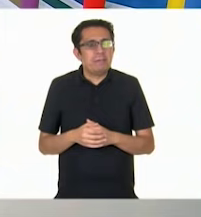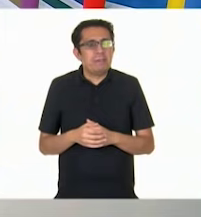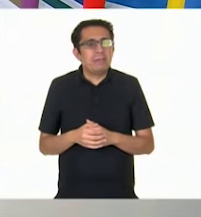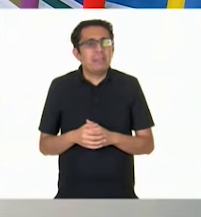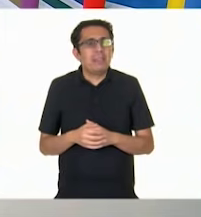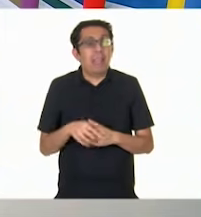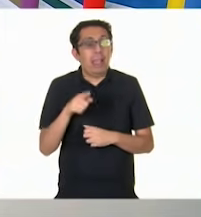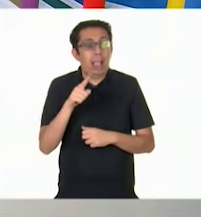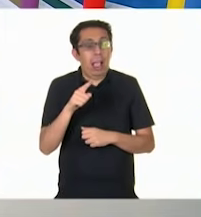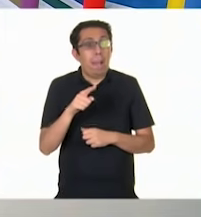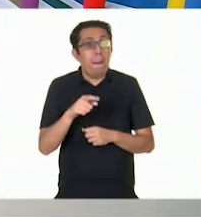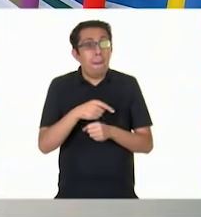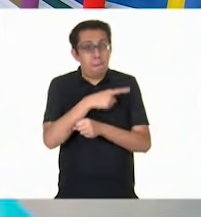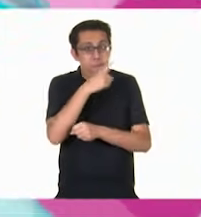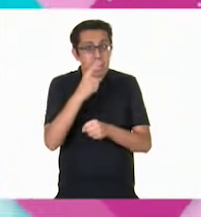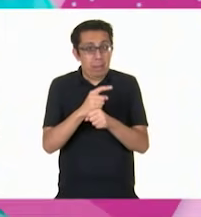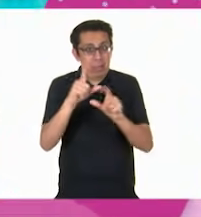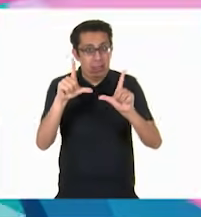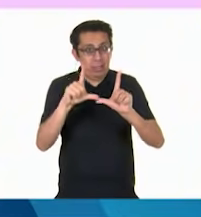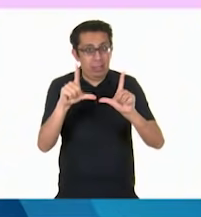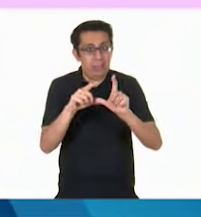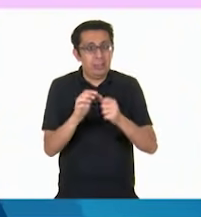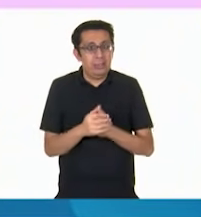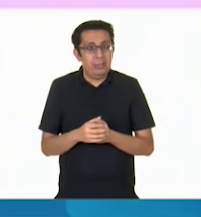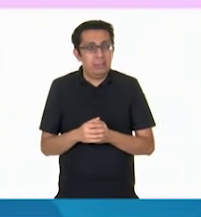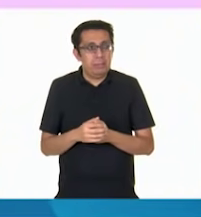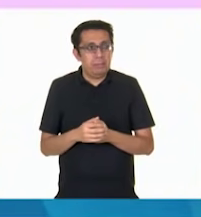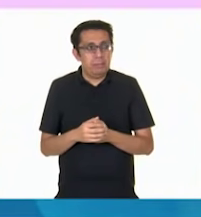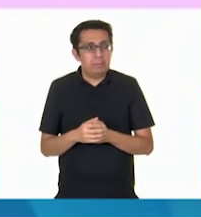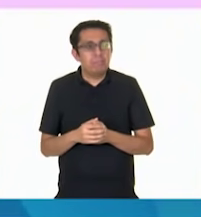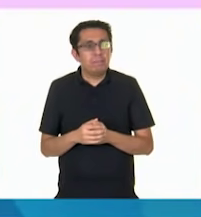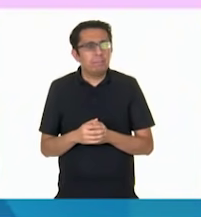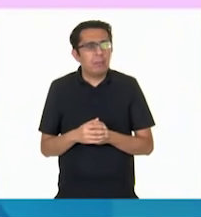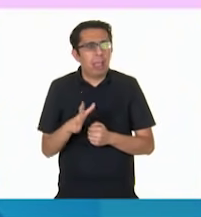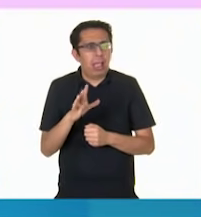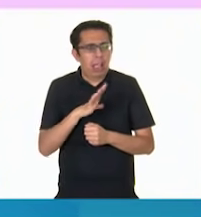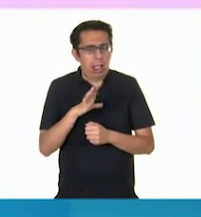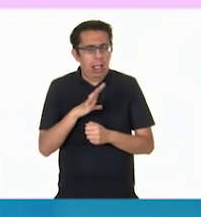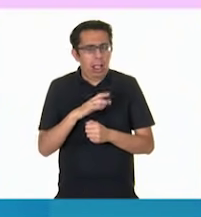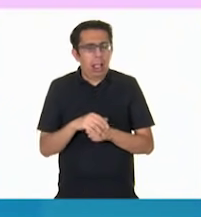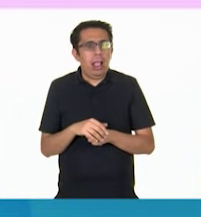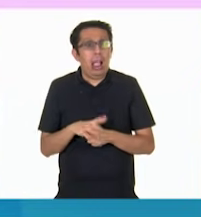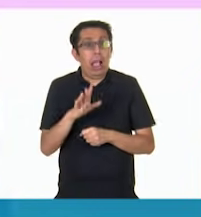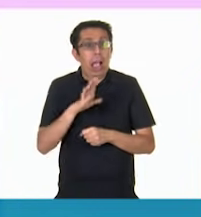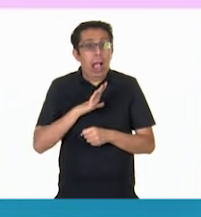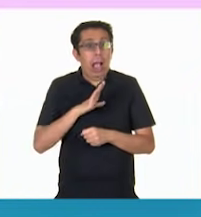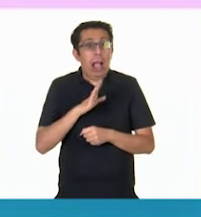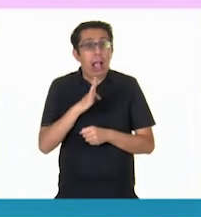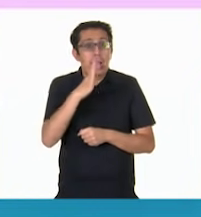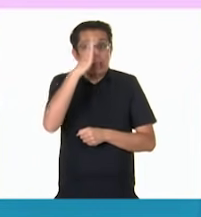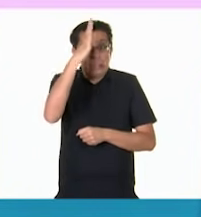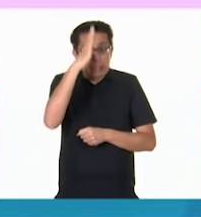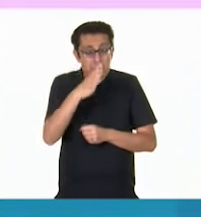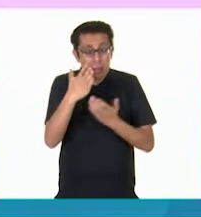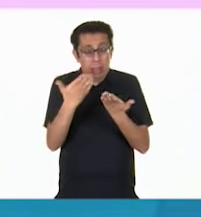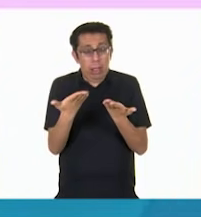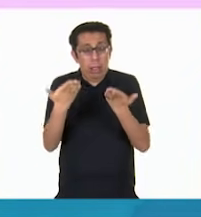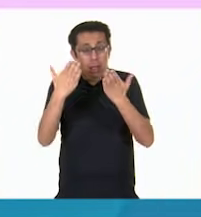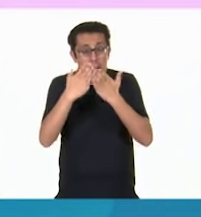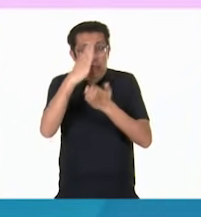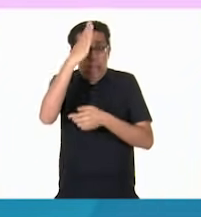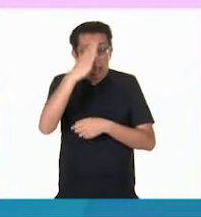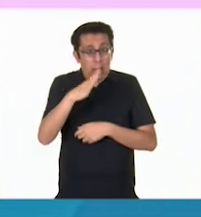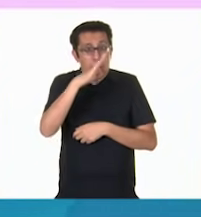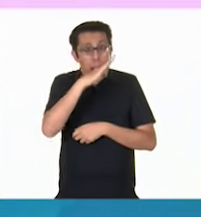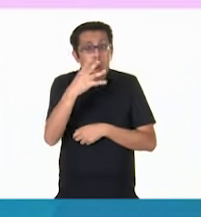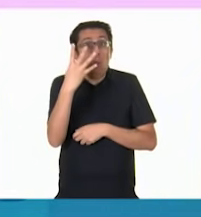Aquí tiene su primera tarjeta. Sí. A ver, dice así. Tiene cuatro ejes de simetría y dos